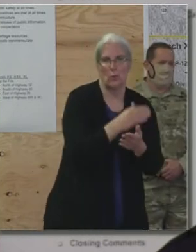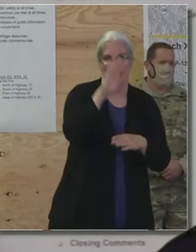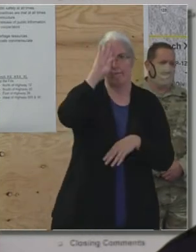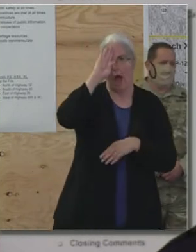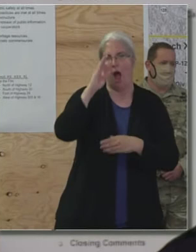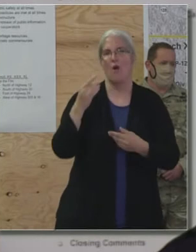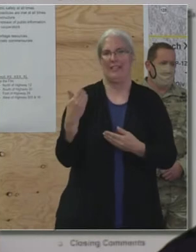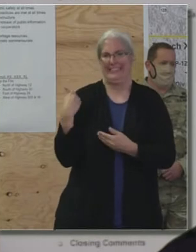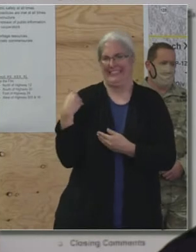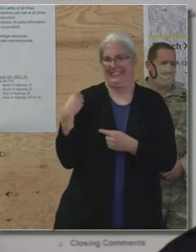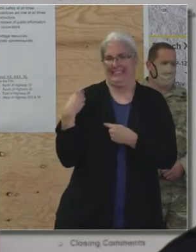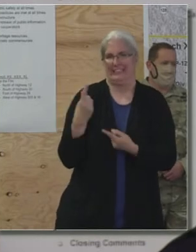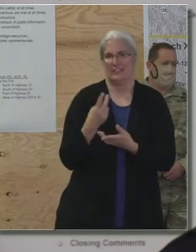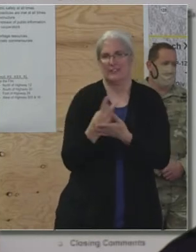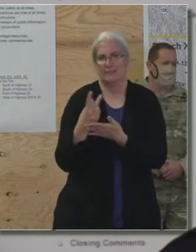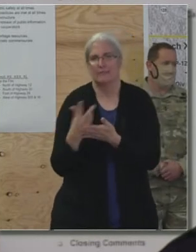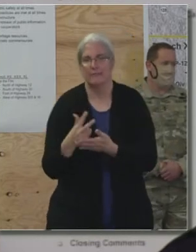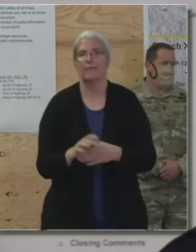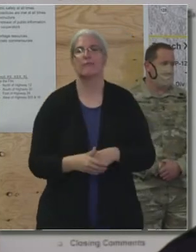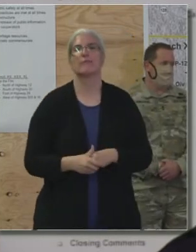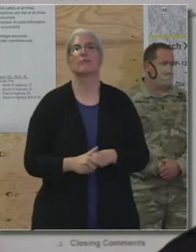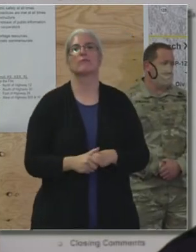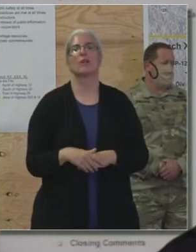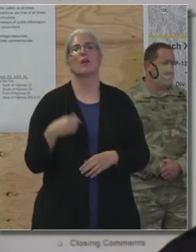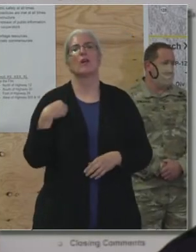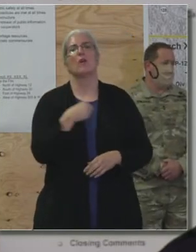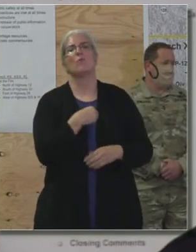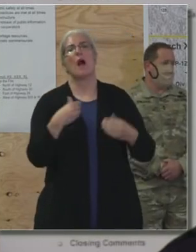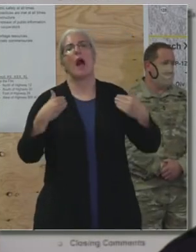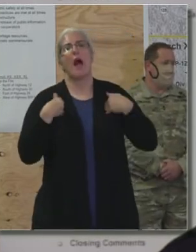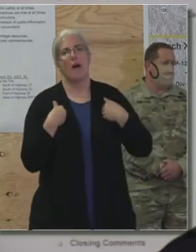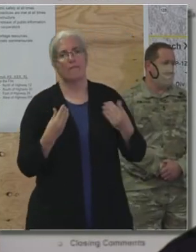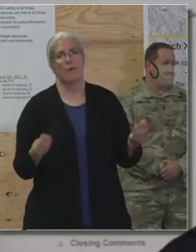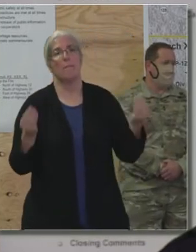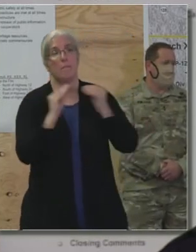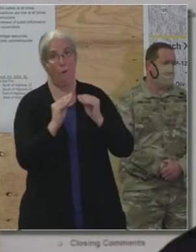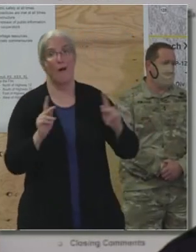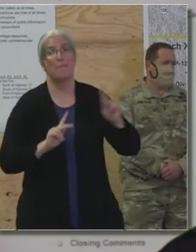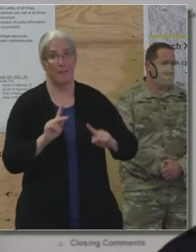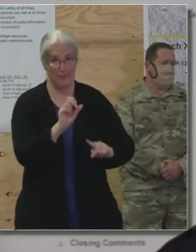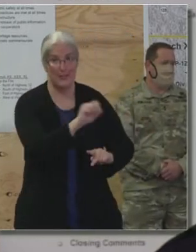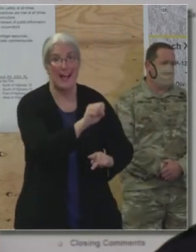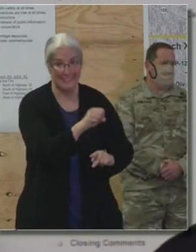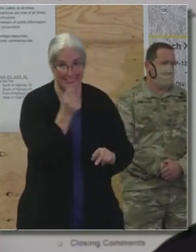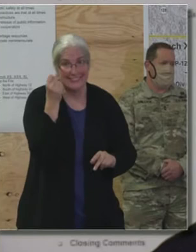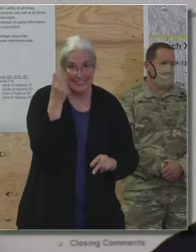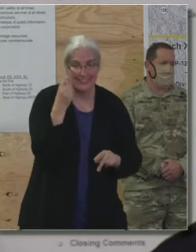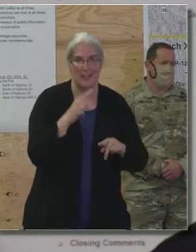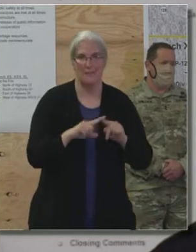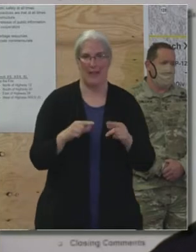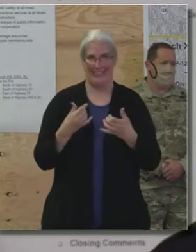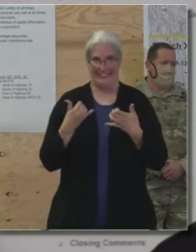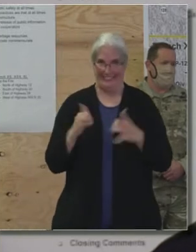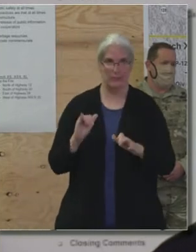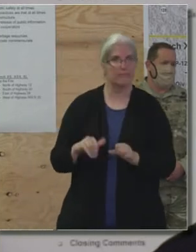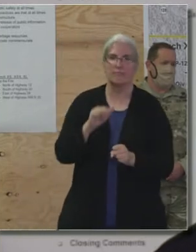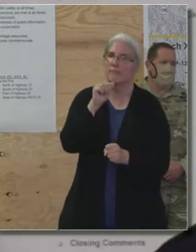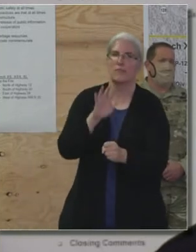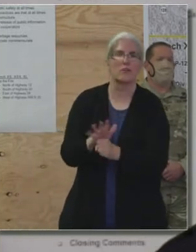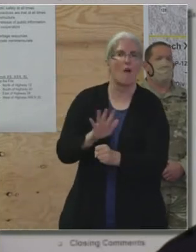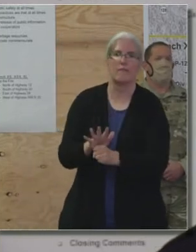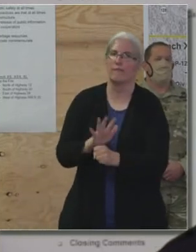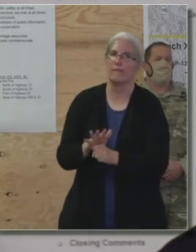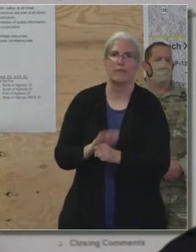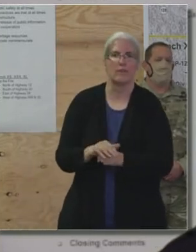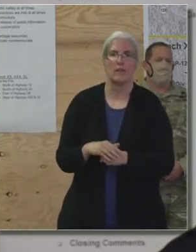semana justo al tiempo así que tenemos más personas pero no son suficientes tenemos más apoyo de aviones pero no es